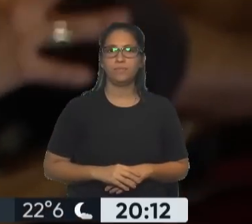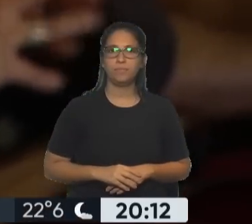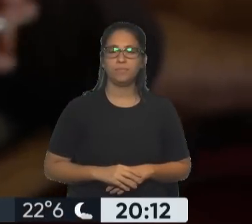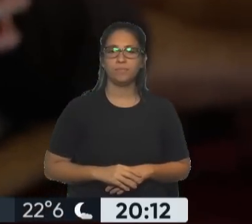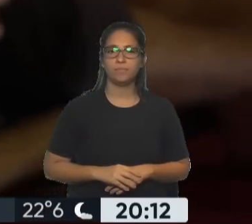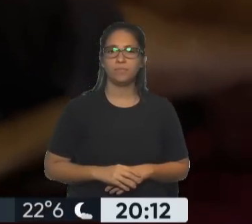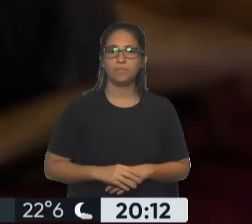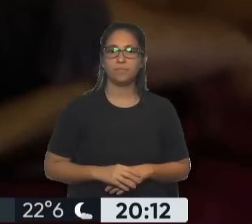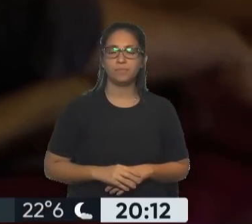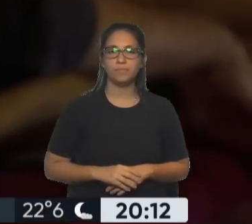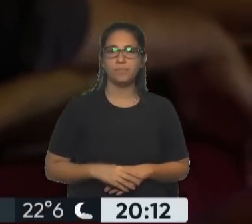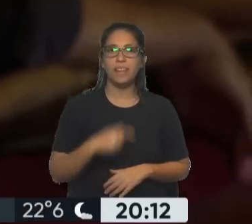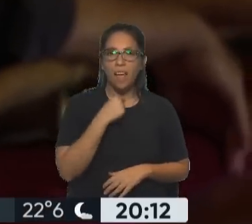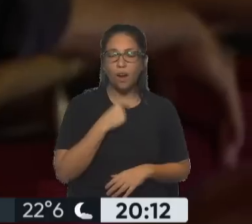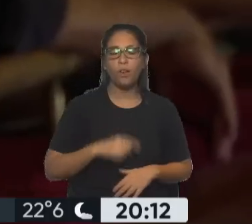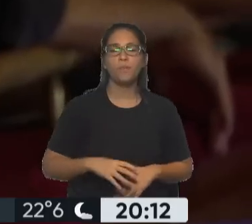quiero